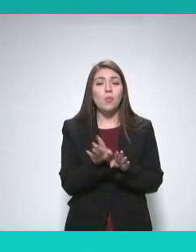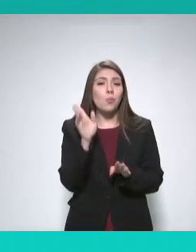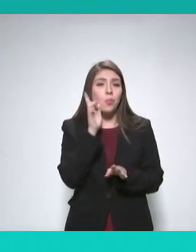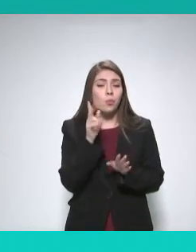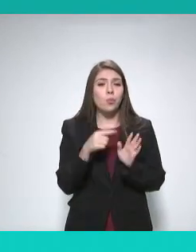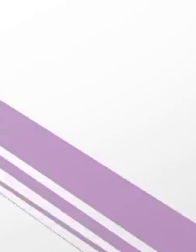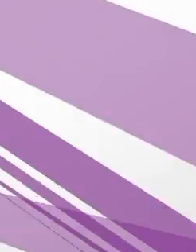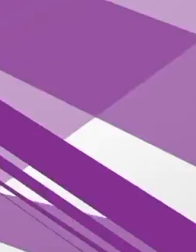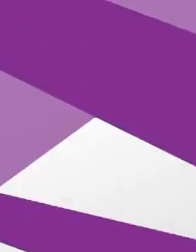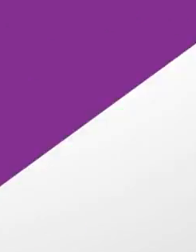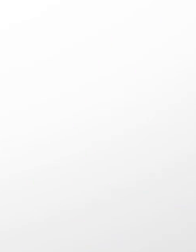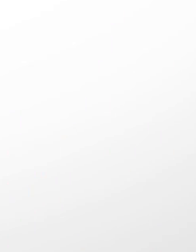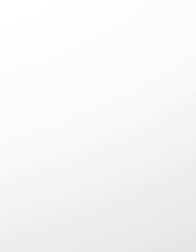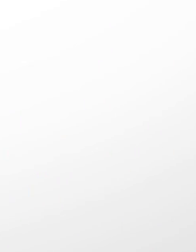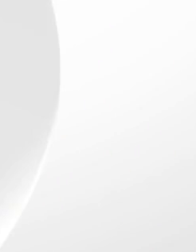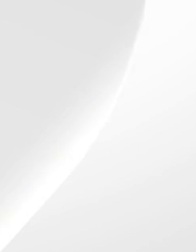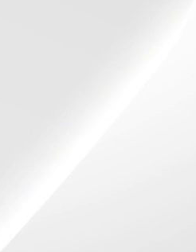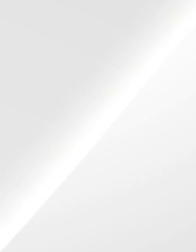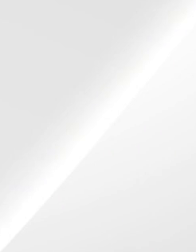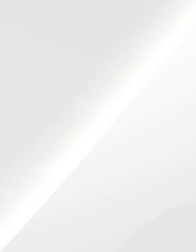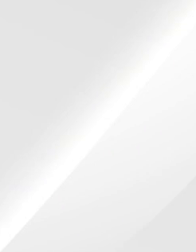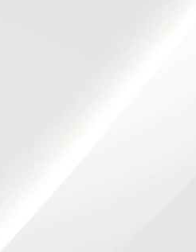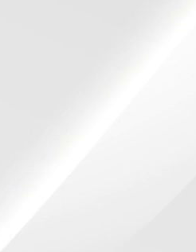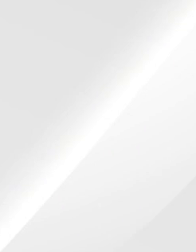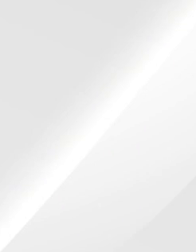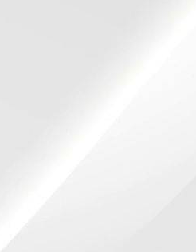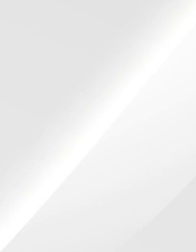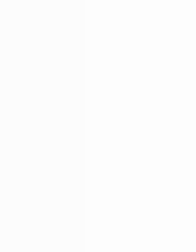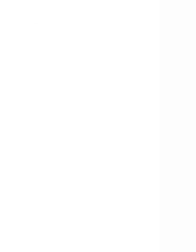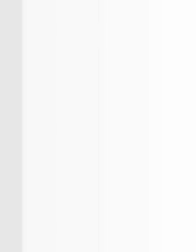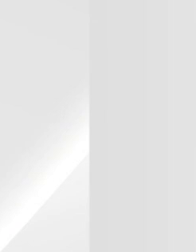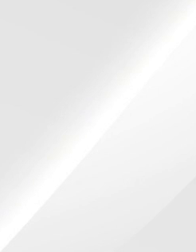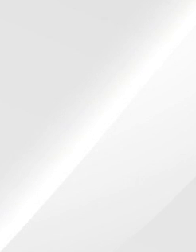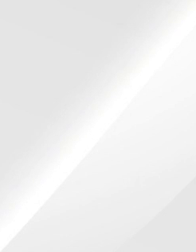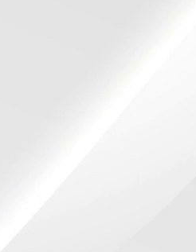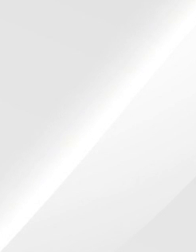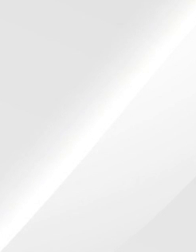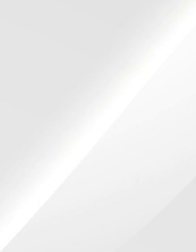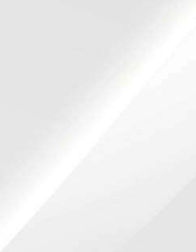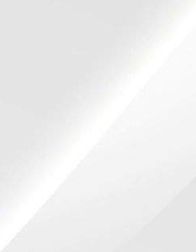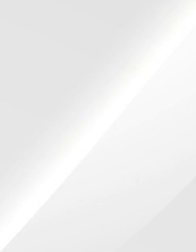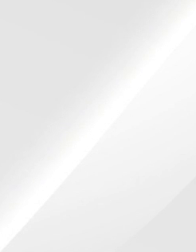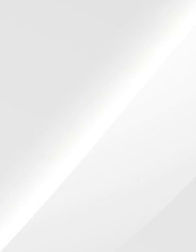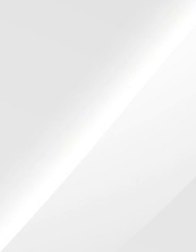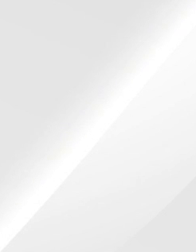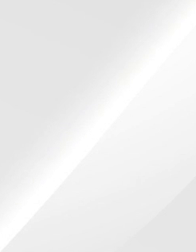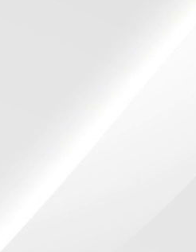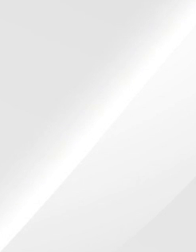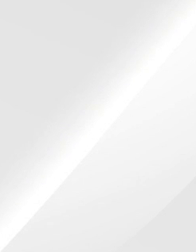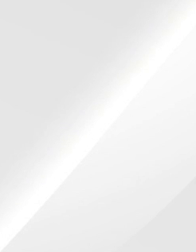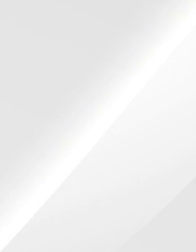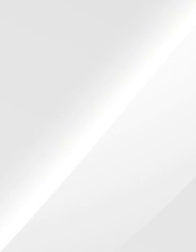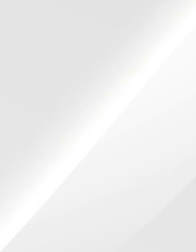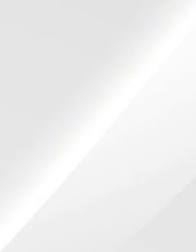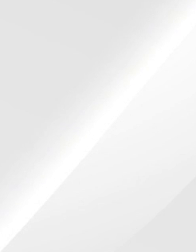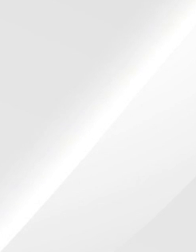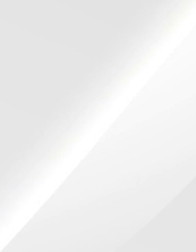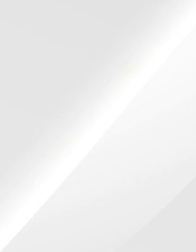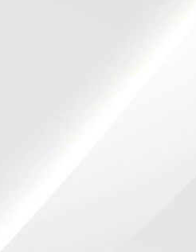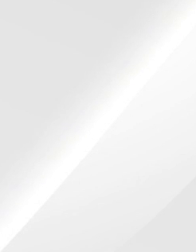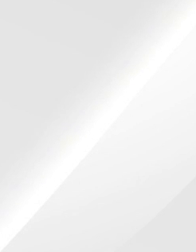2018 instituto nacional de transparencia acceso a la información y su sección de datos